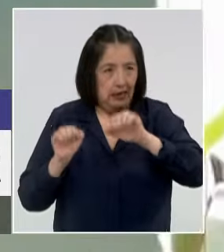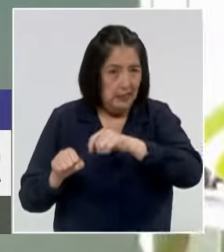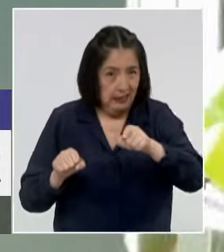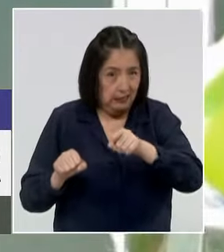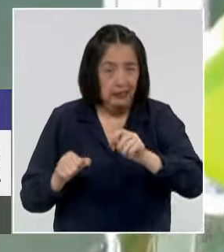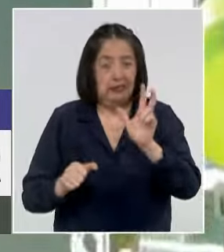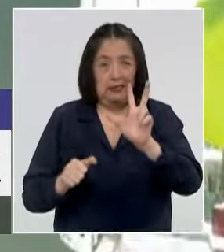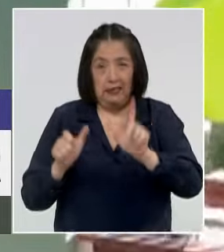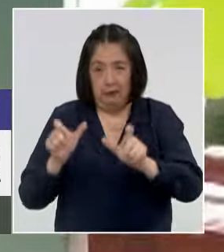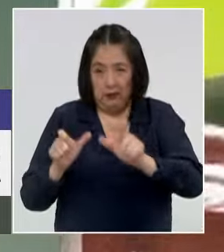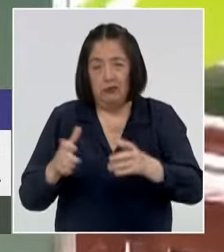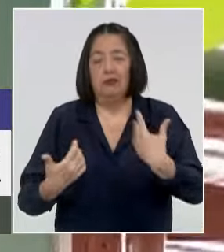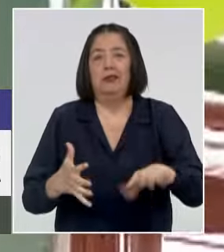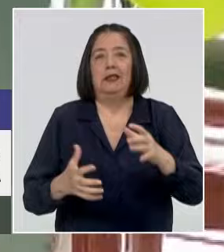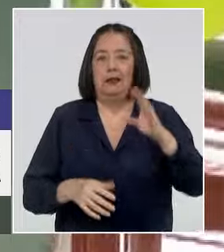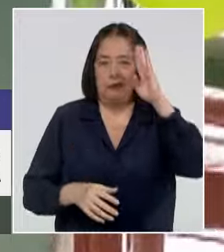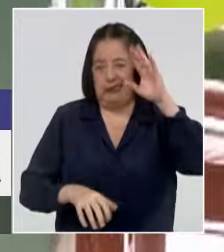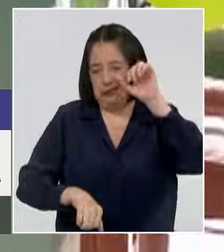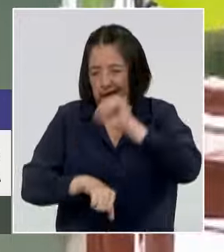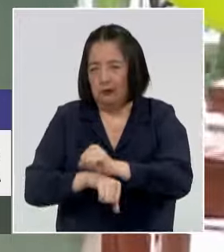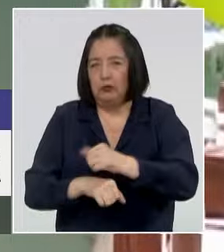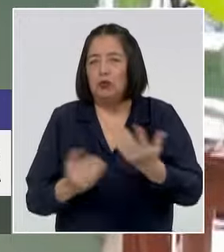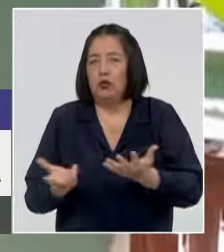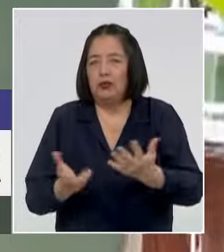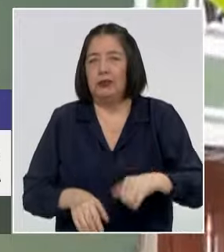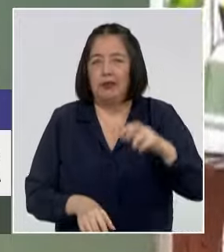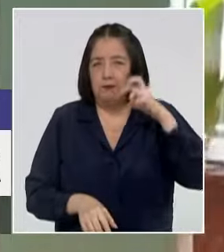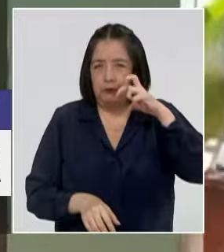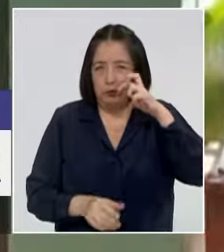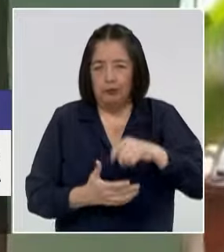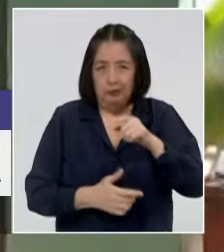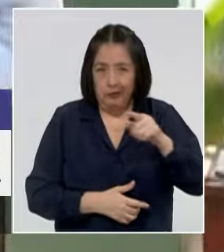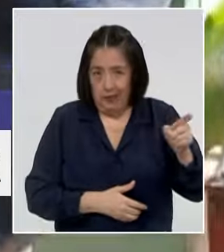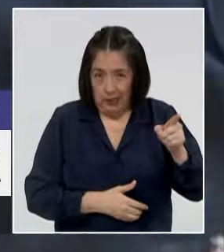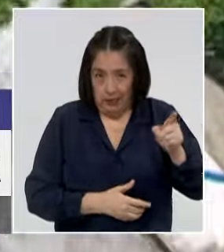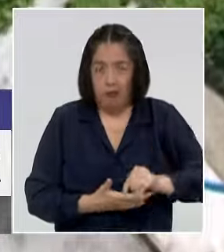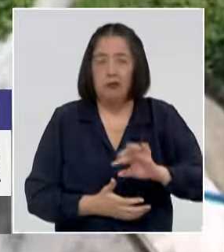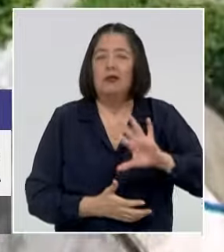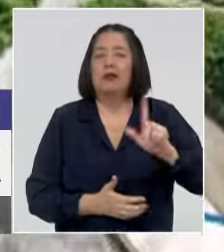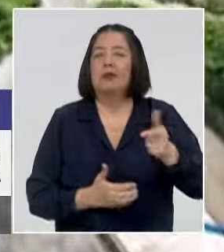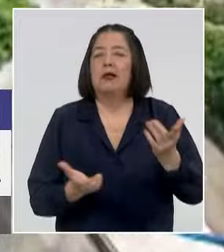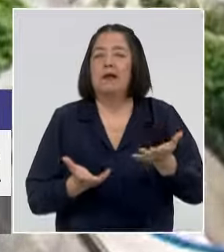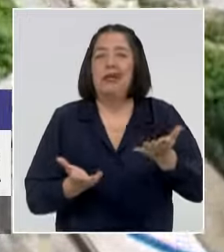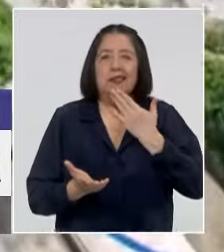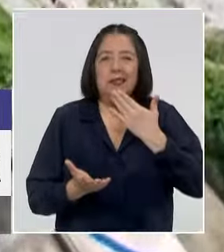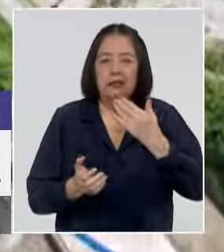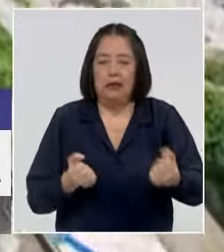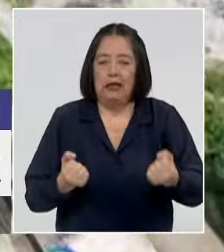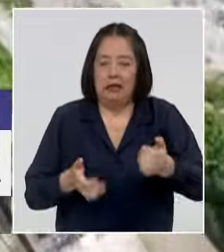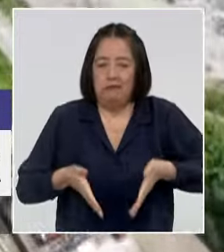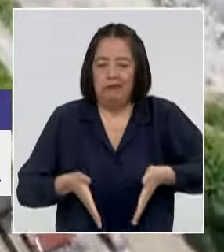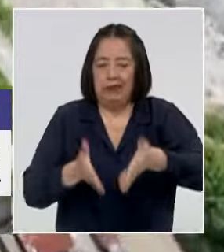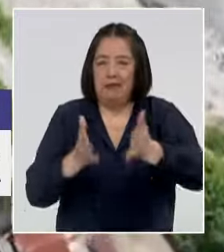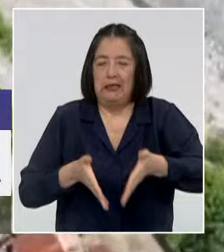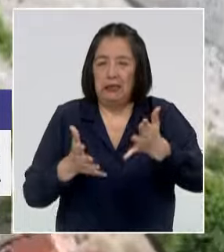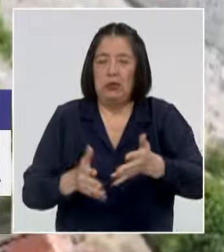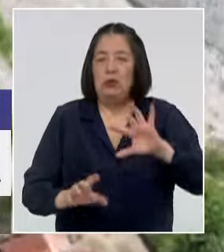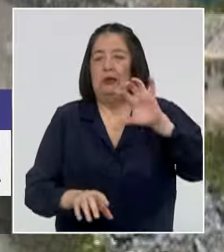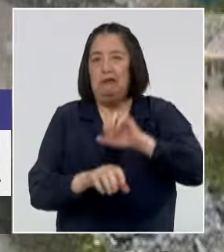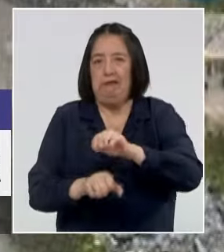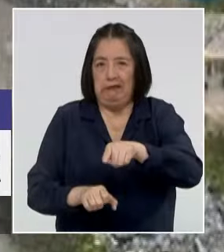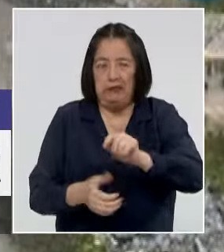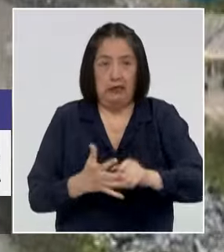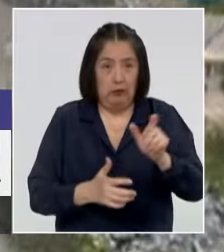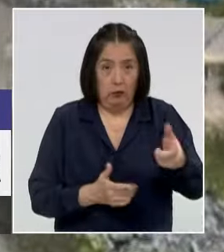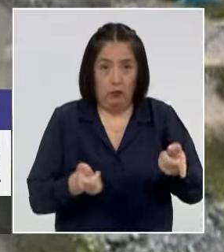la policía en Puno y quienes se dedicaban a asaltar a conductores en la carretera. El momento de la captura de